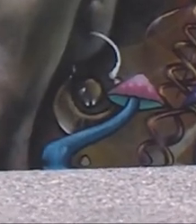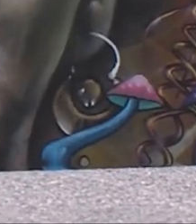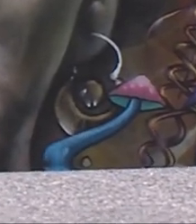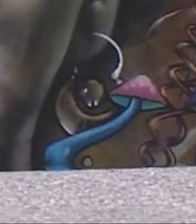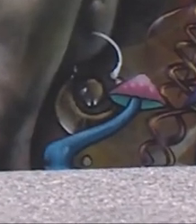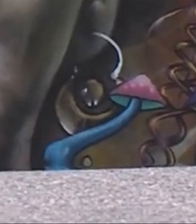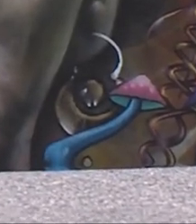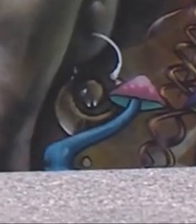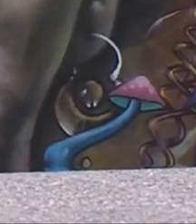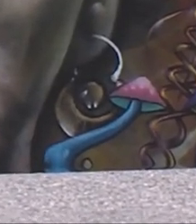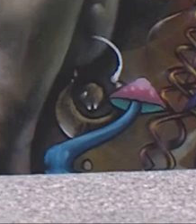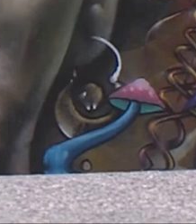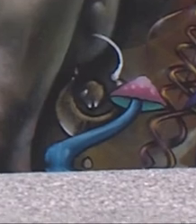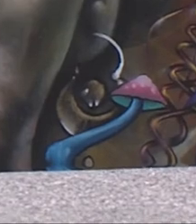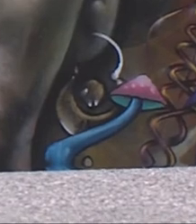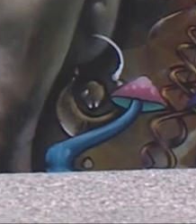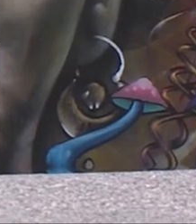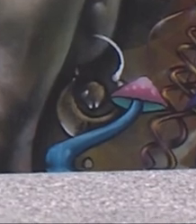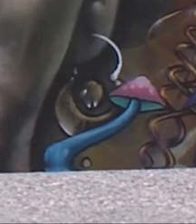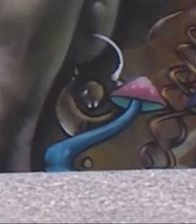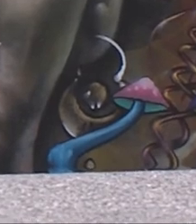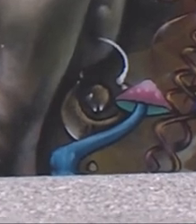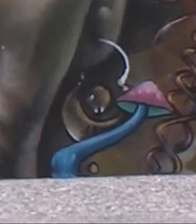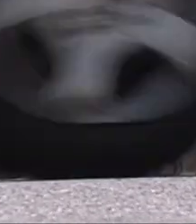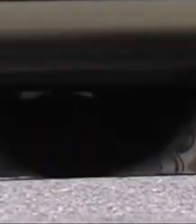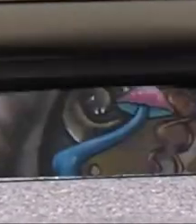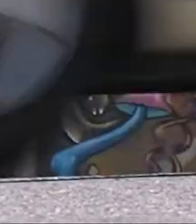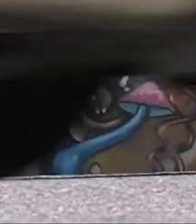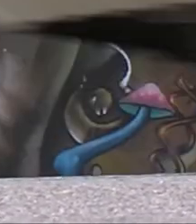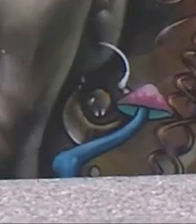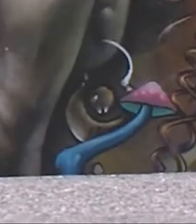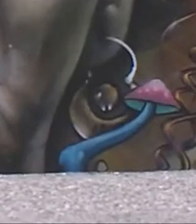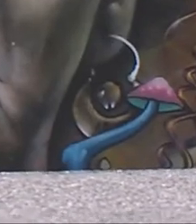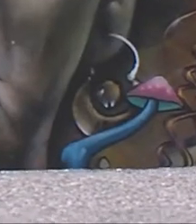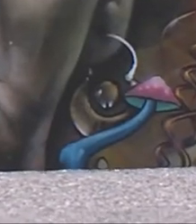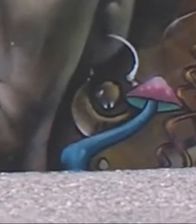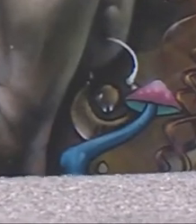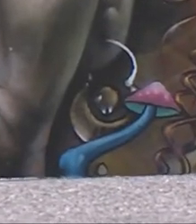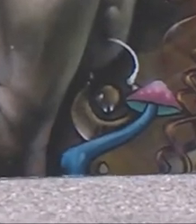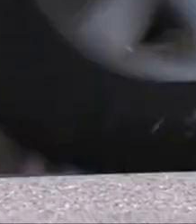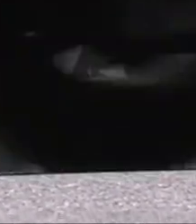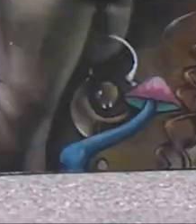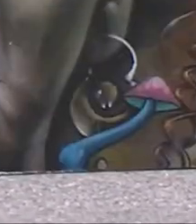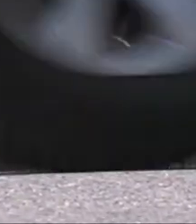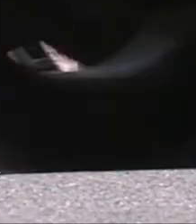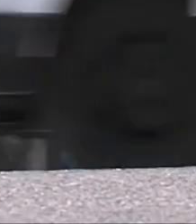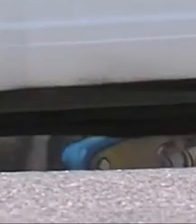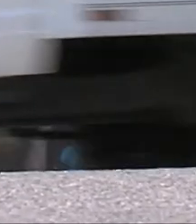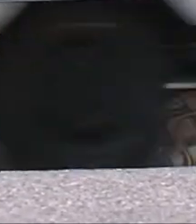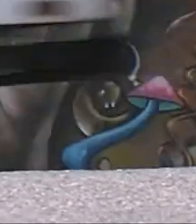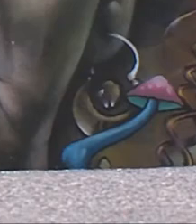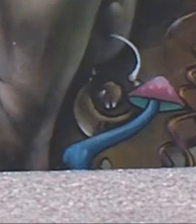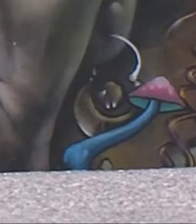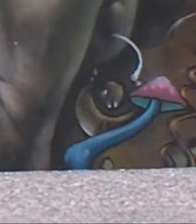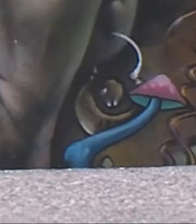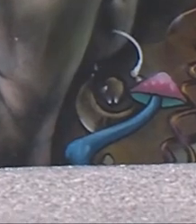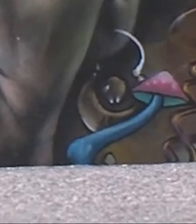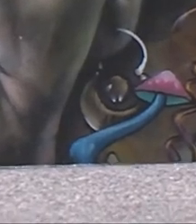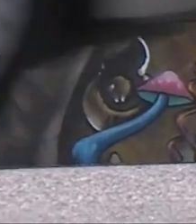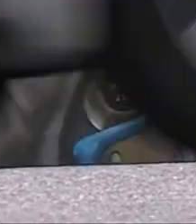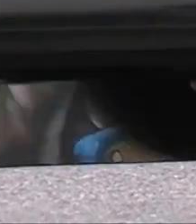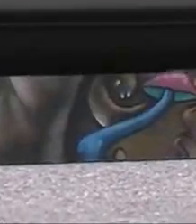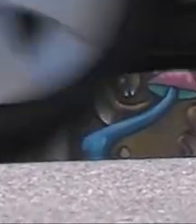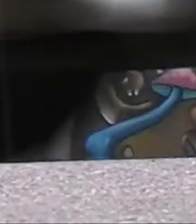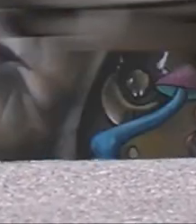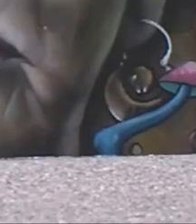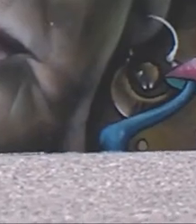del establo en el que tienen nuestra mente encerrada, dañada de tanto concreto y ver de nada. Cuando veo